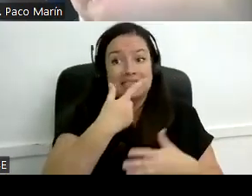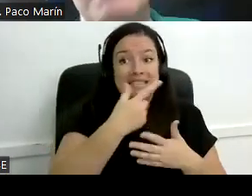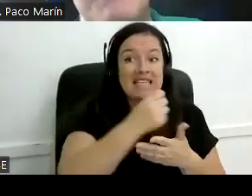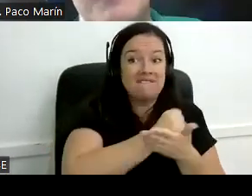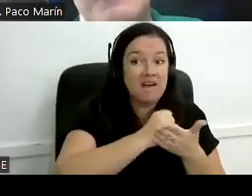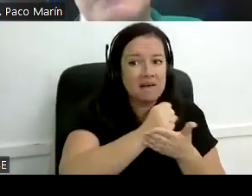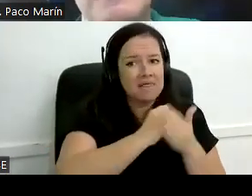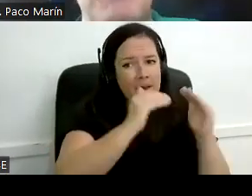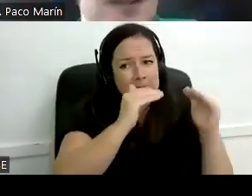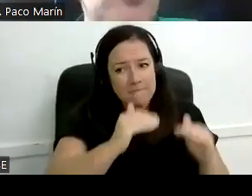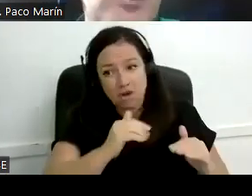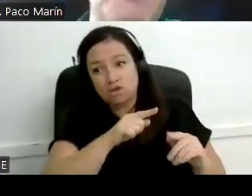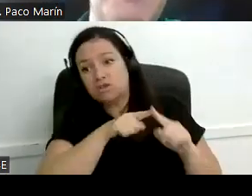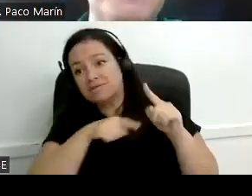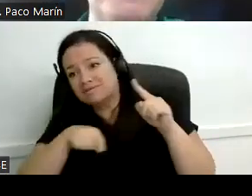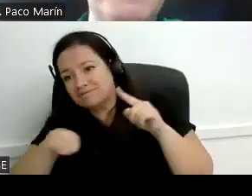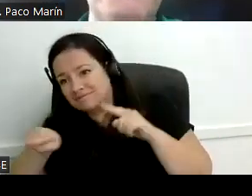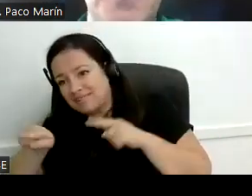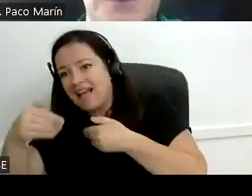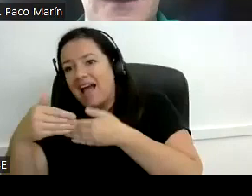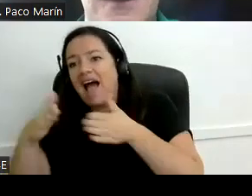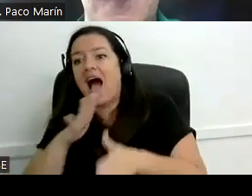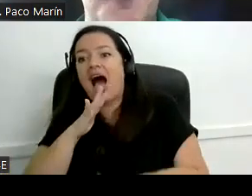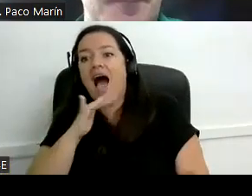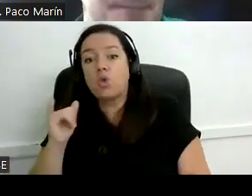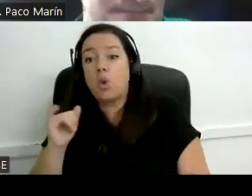el Night Master, pasando por el Mind Master Stream,